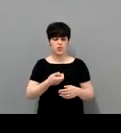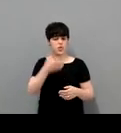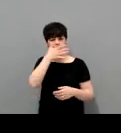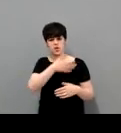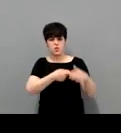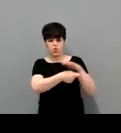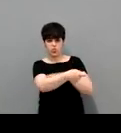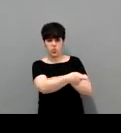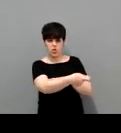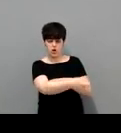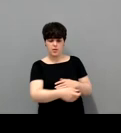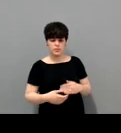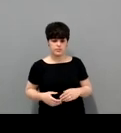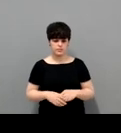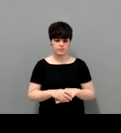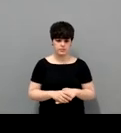una amnesia,